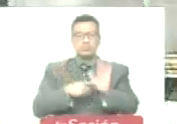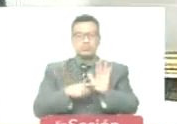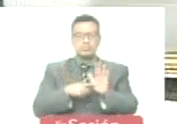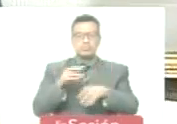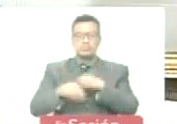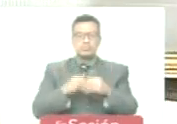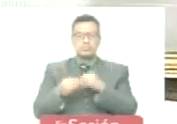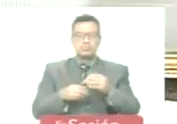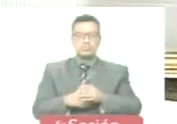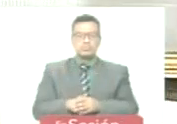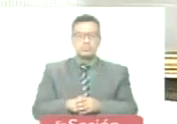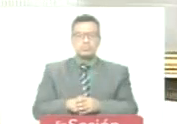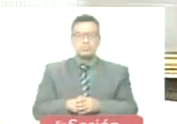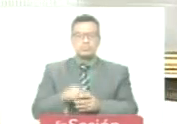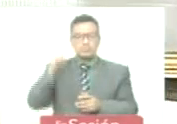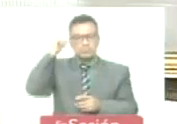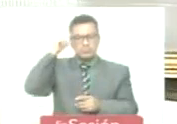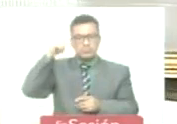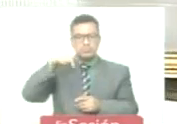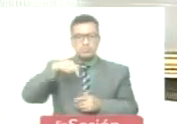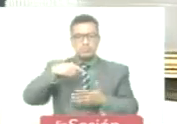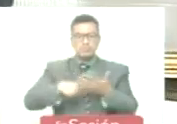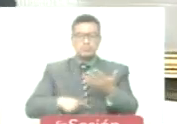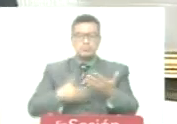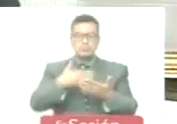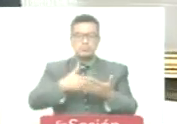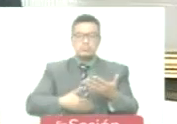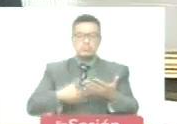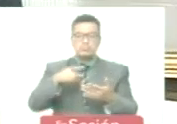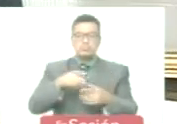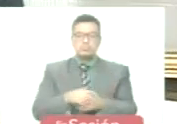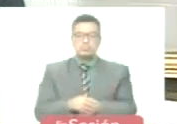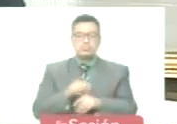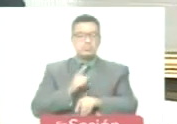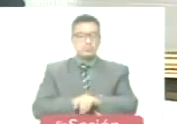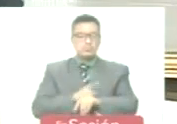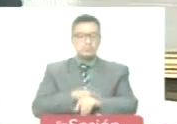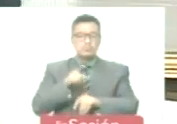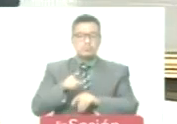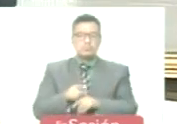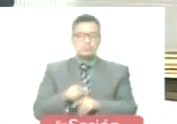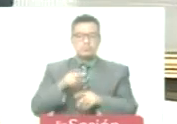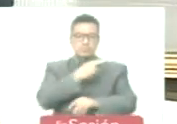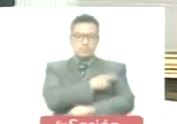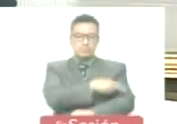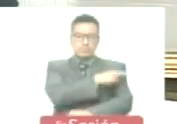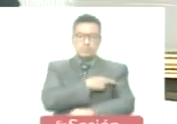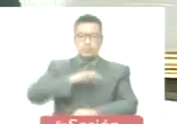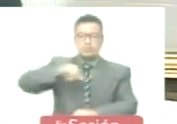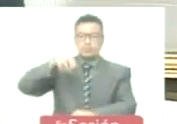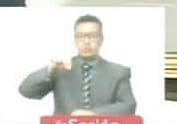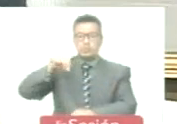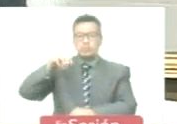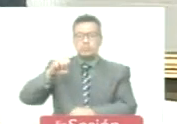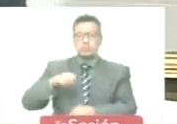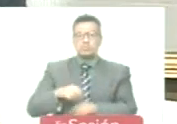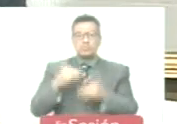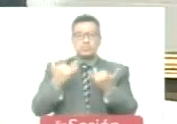dio el día de hoy acerca de una situación en el Hospital JM de los Ríos,